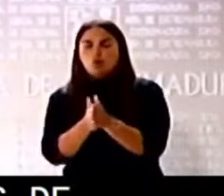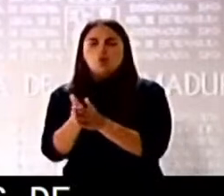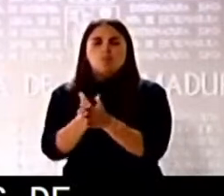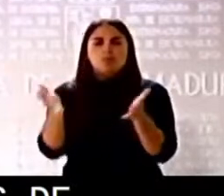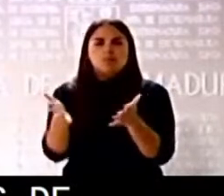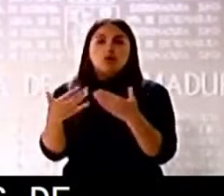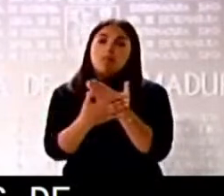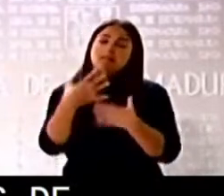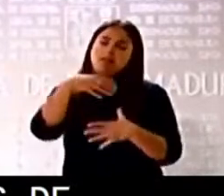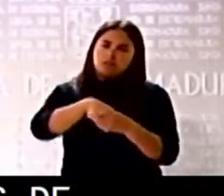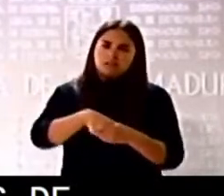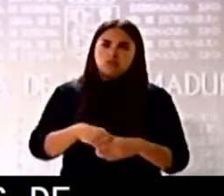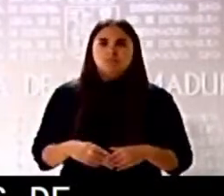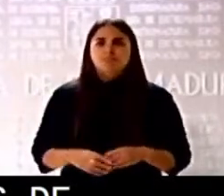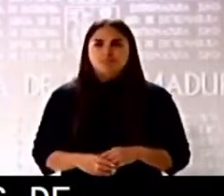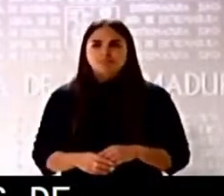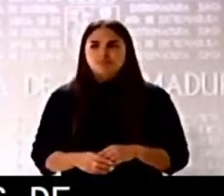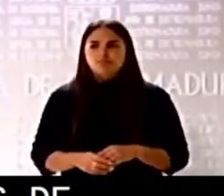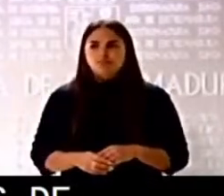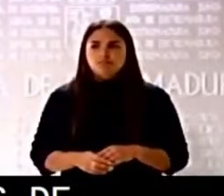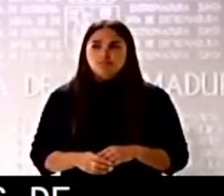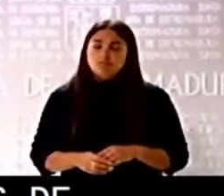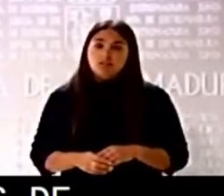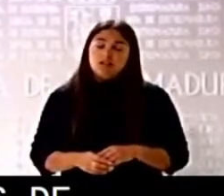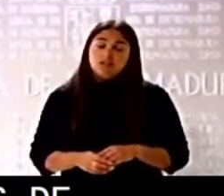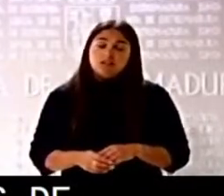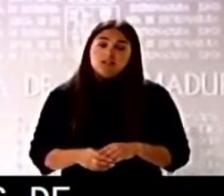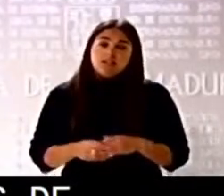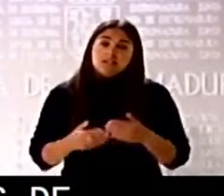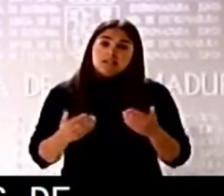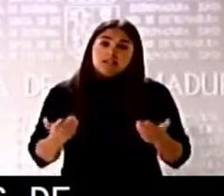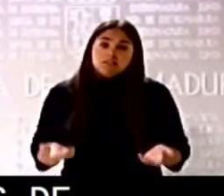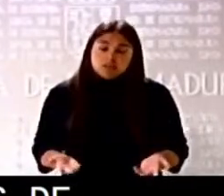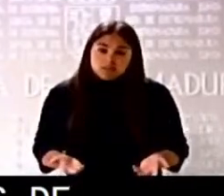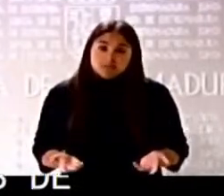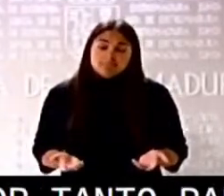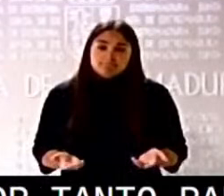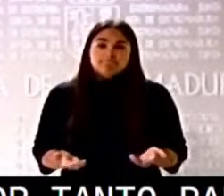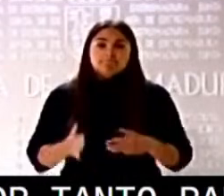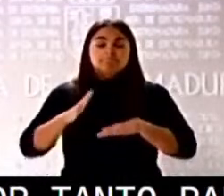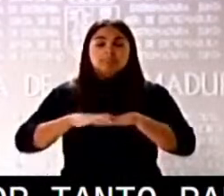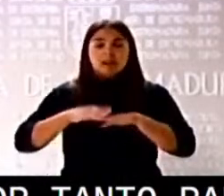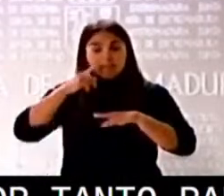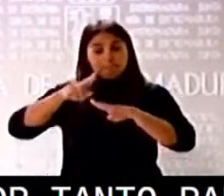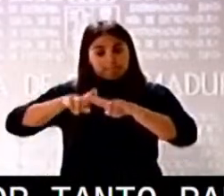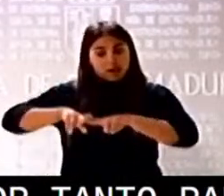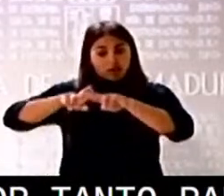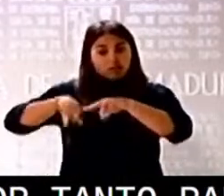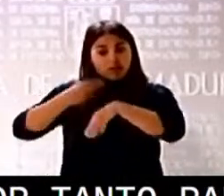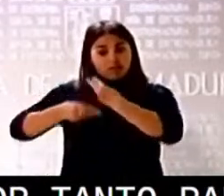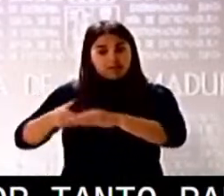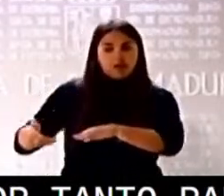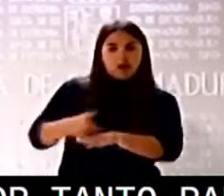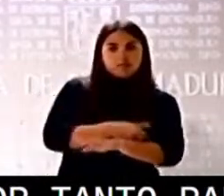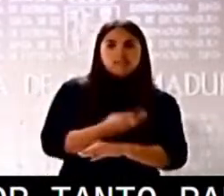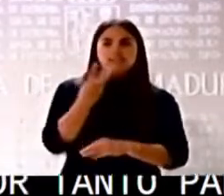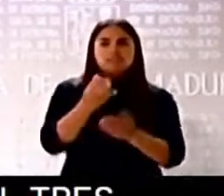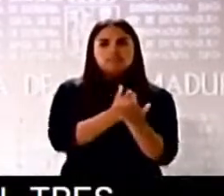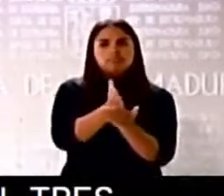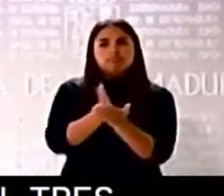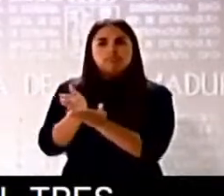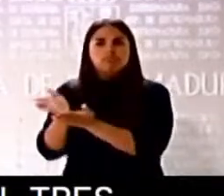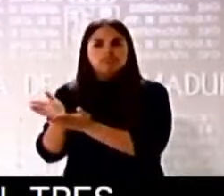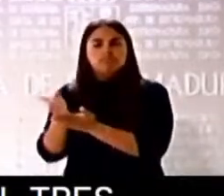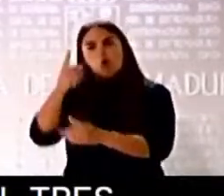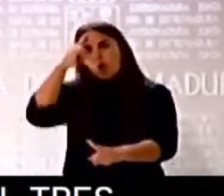la Administración. Por tanto, para establecer esa valoración se establecen 3 grandes ítems, 3